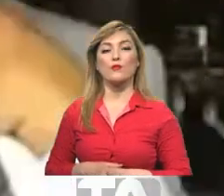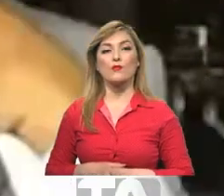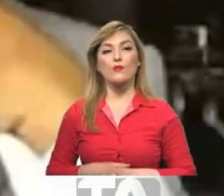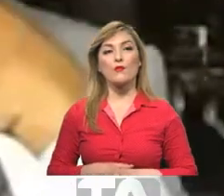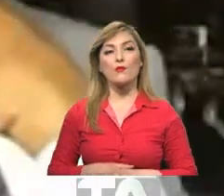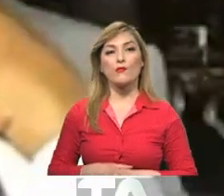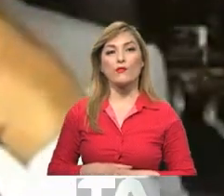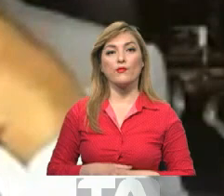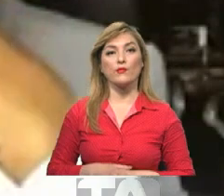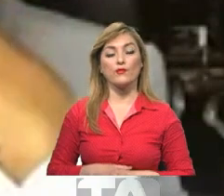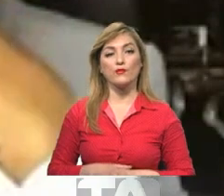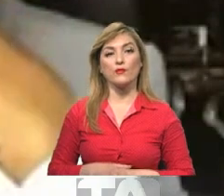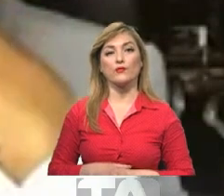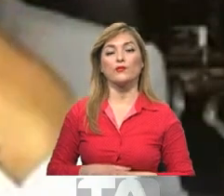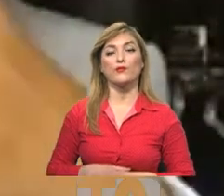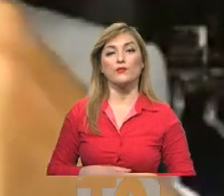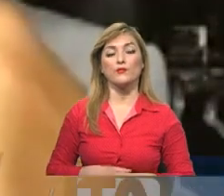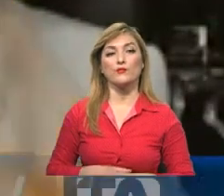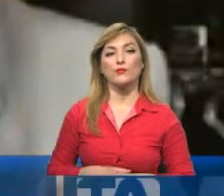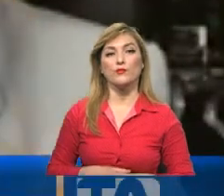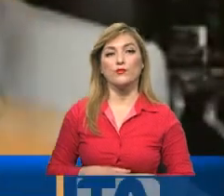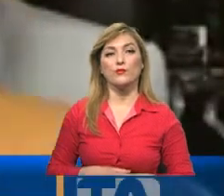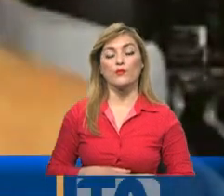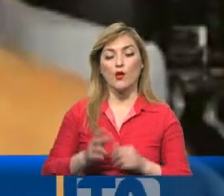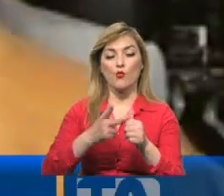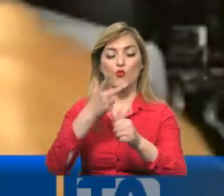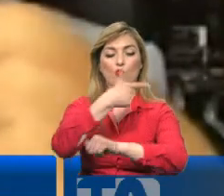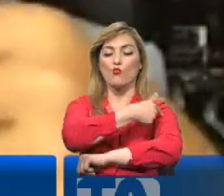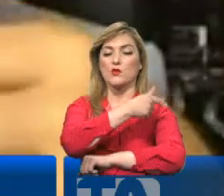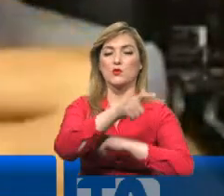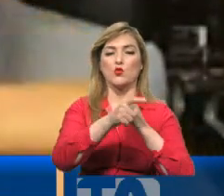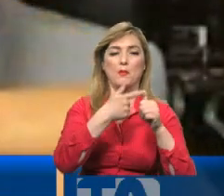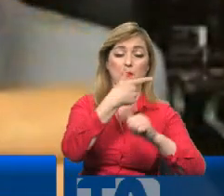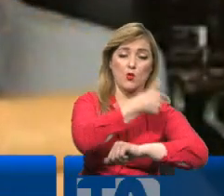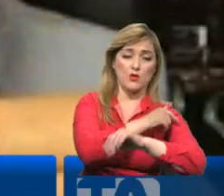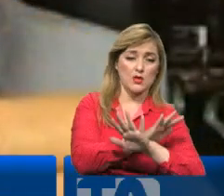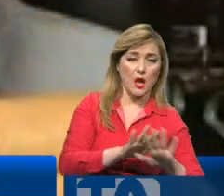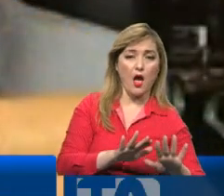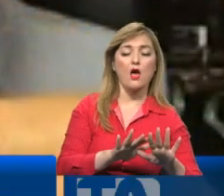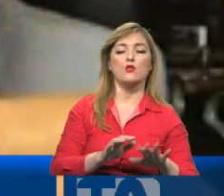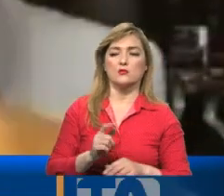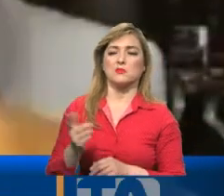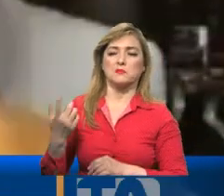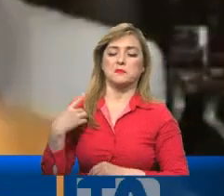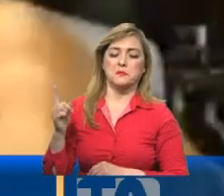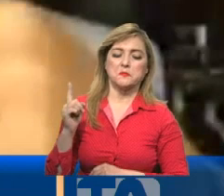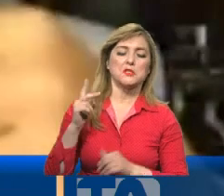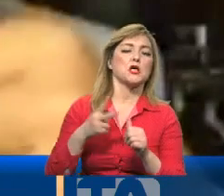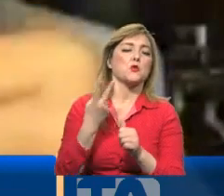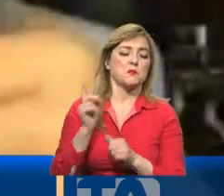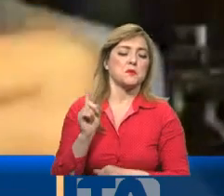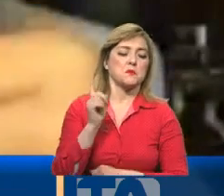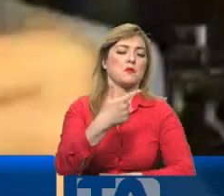se garantizaría completamente la segunda dosis de las personas que recibieron la vacuna en la